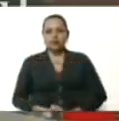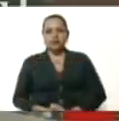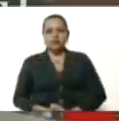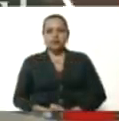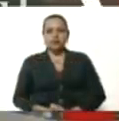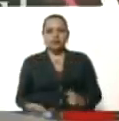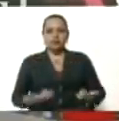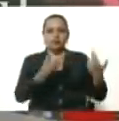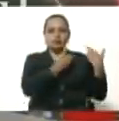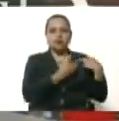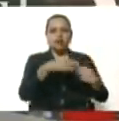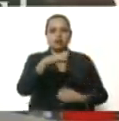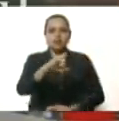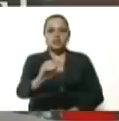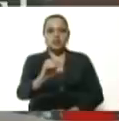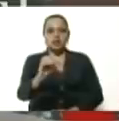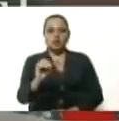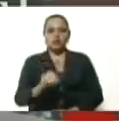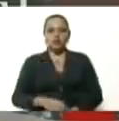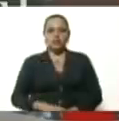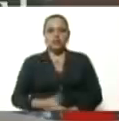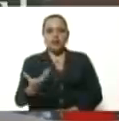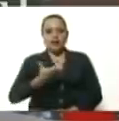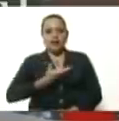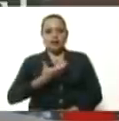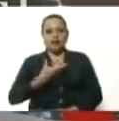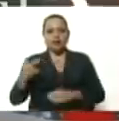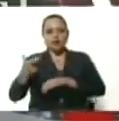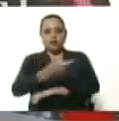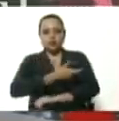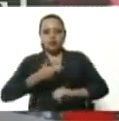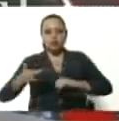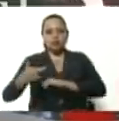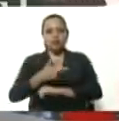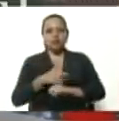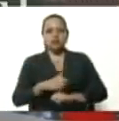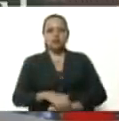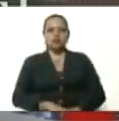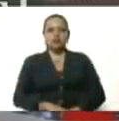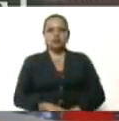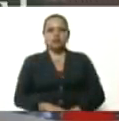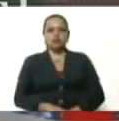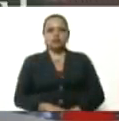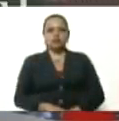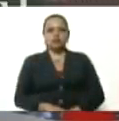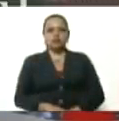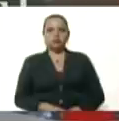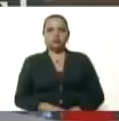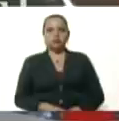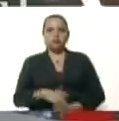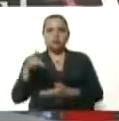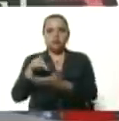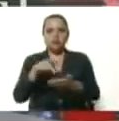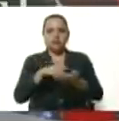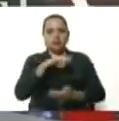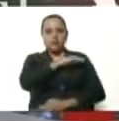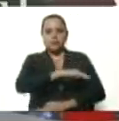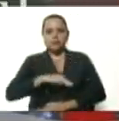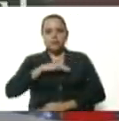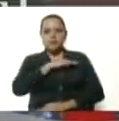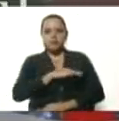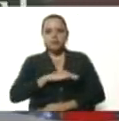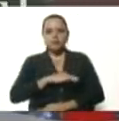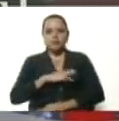CEO, alcaldes, alcaldesas, gobernadores, miembros de la misión médica